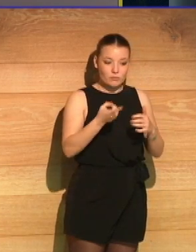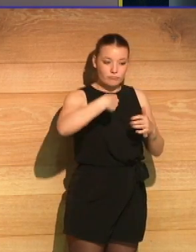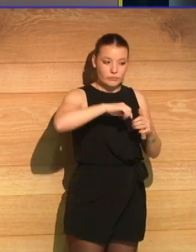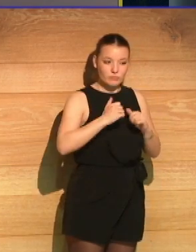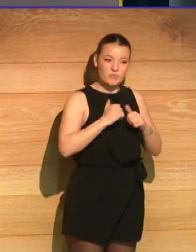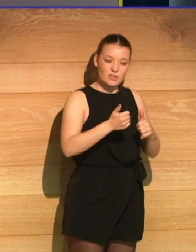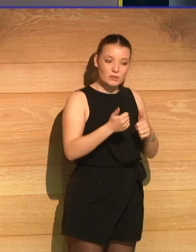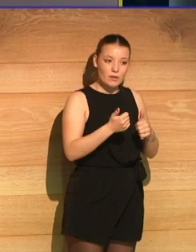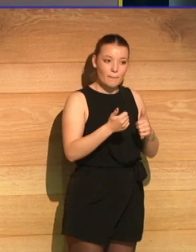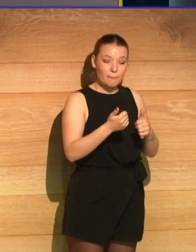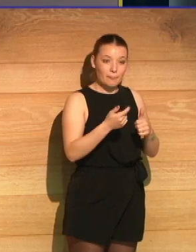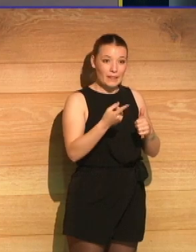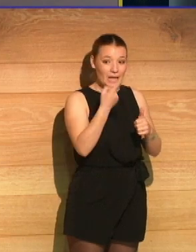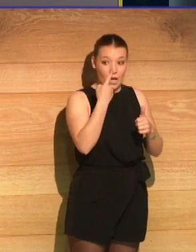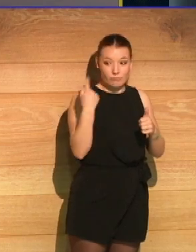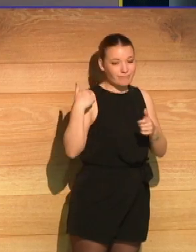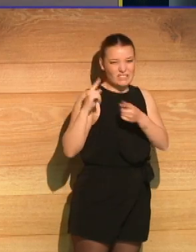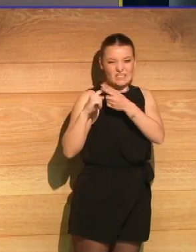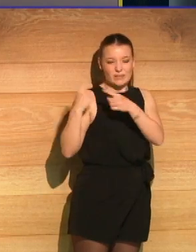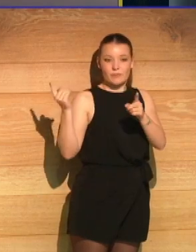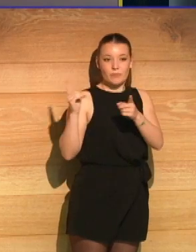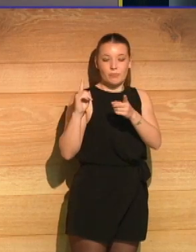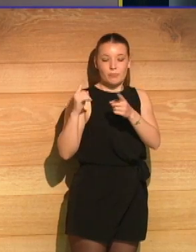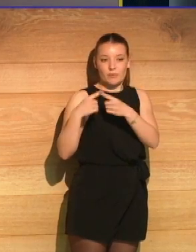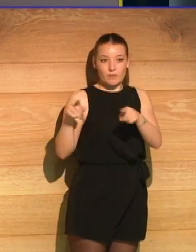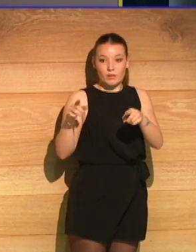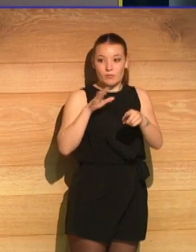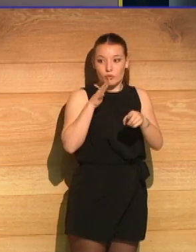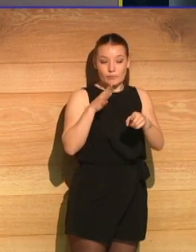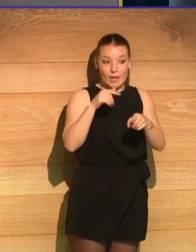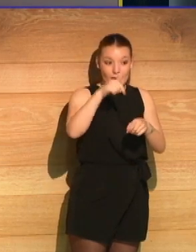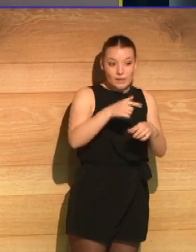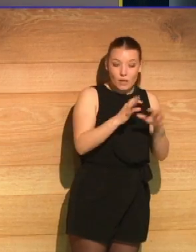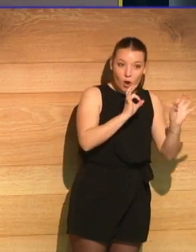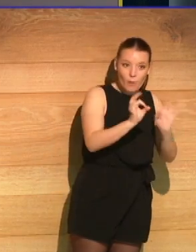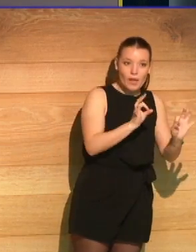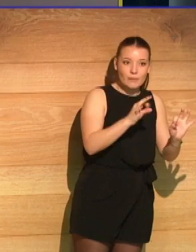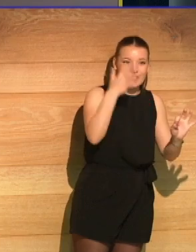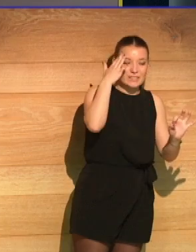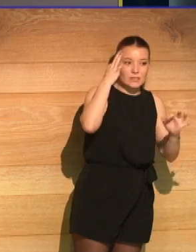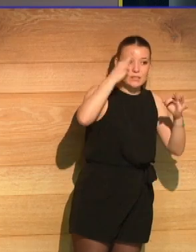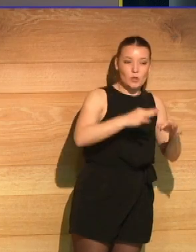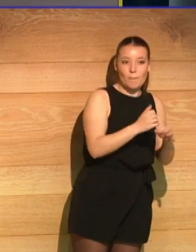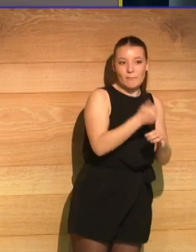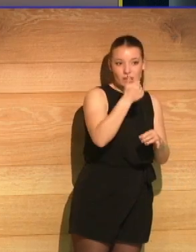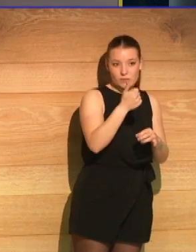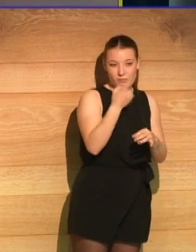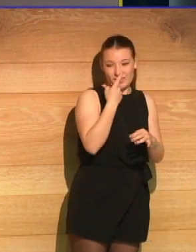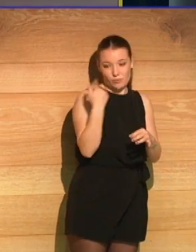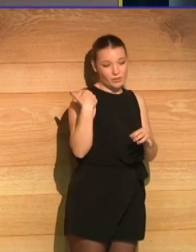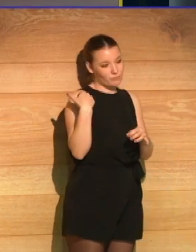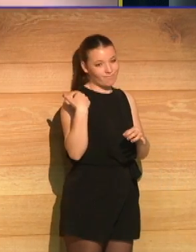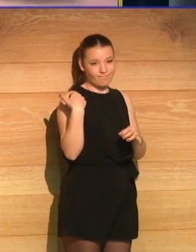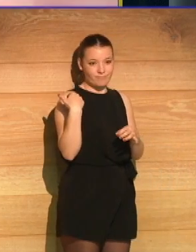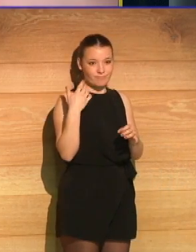las imágenes y las cosas en la obra hay mucho más sentido que un año antes.